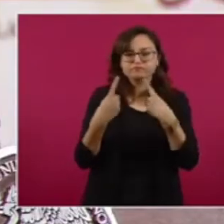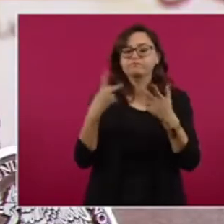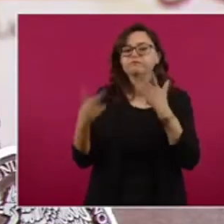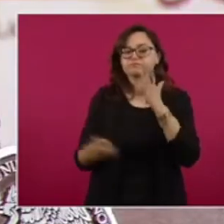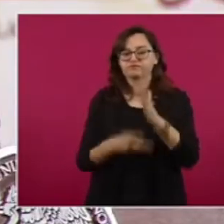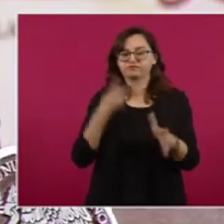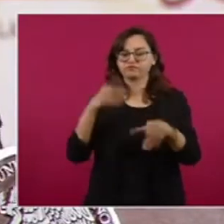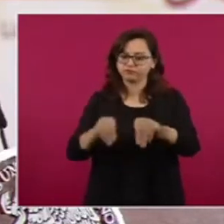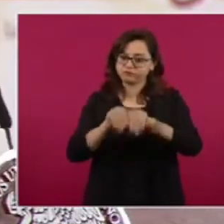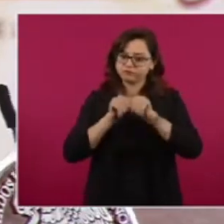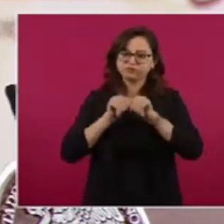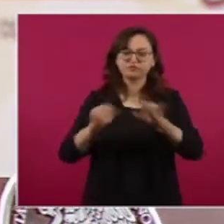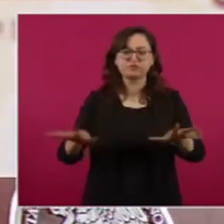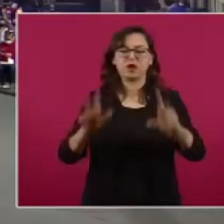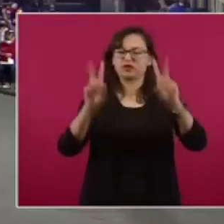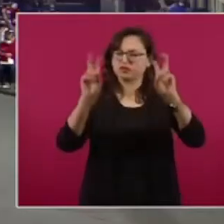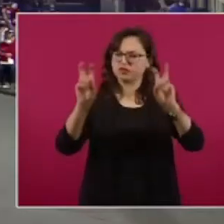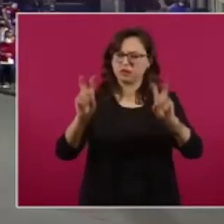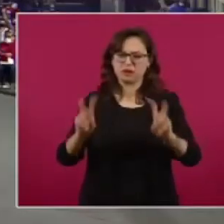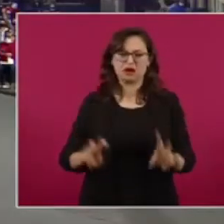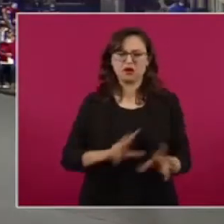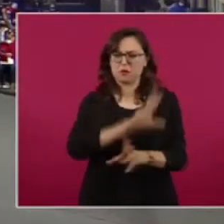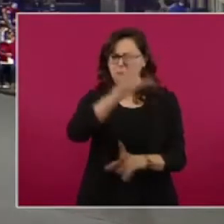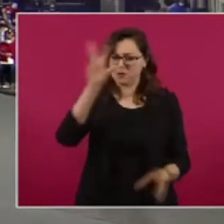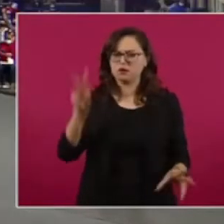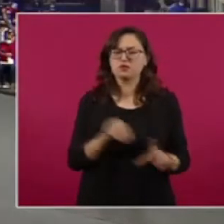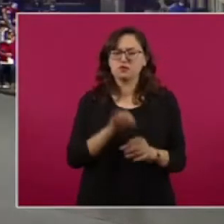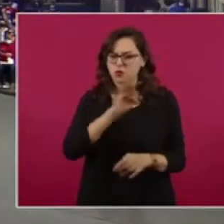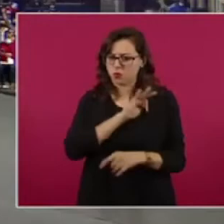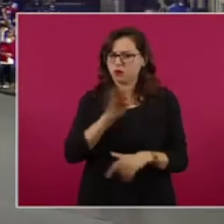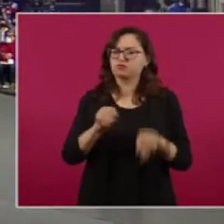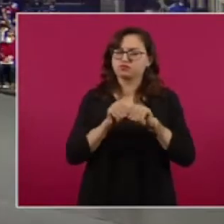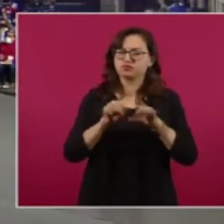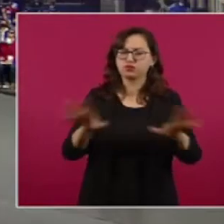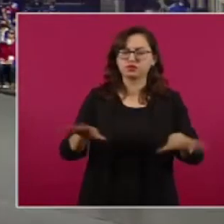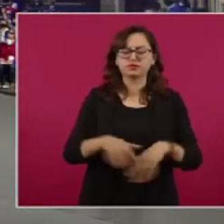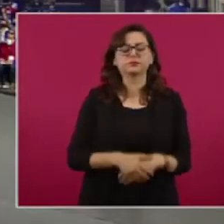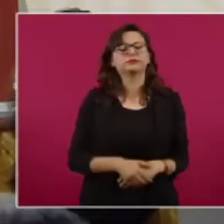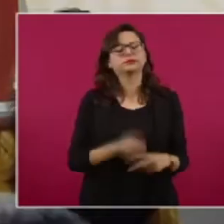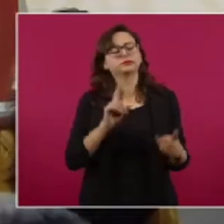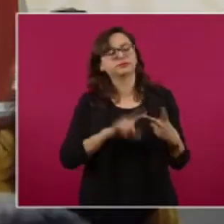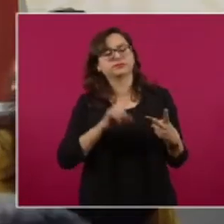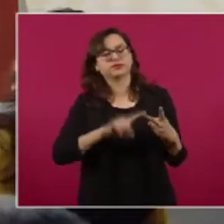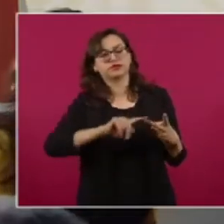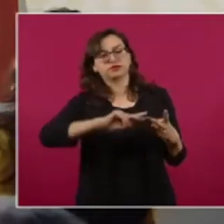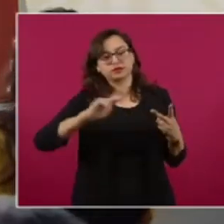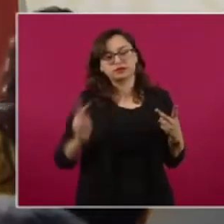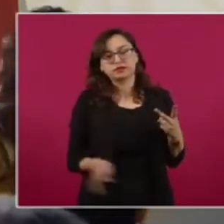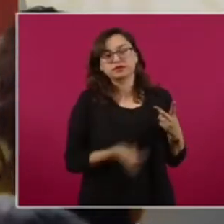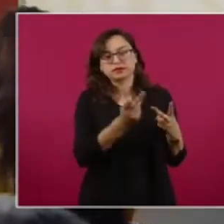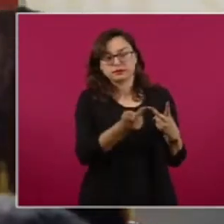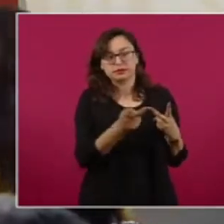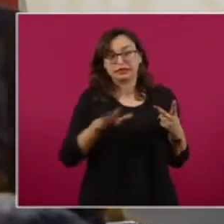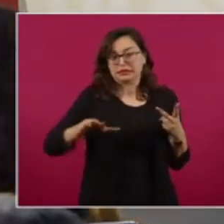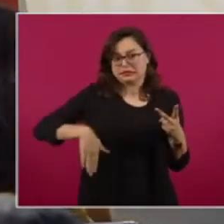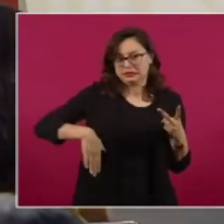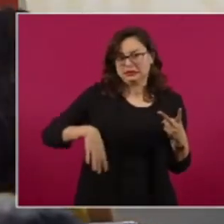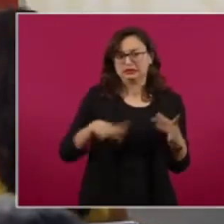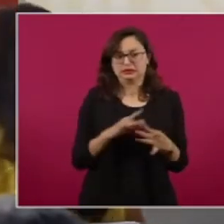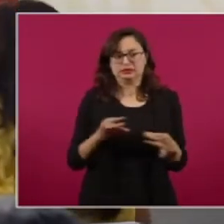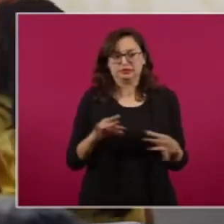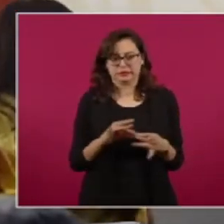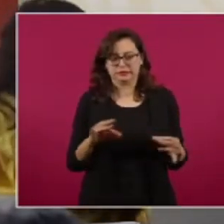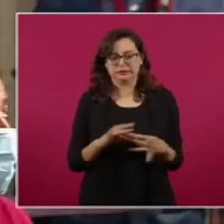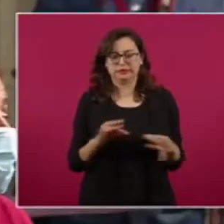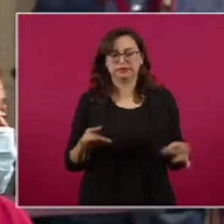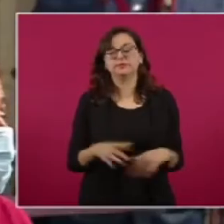y ya se tratan todos los temas. Presidente, mi segunda pregunta, de hecho, va acorde a lo que acaba de comentar, y es